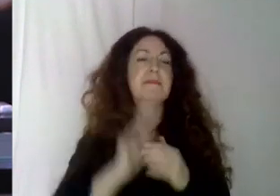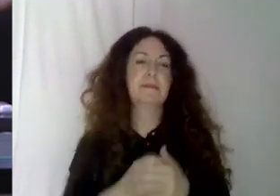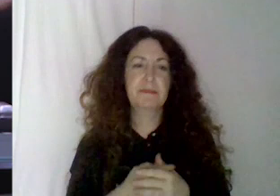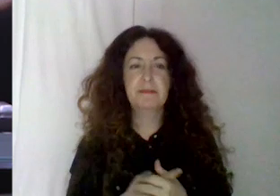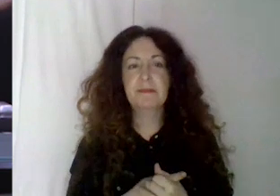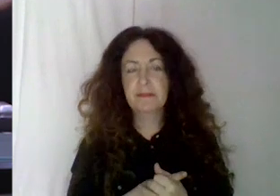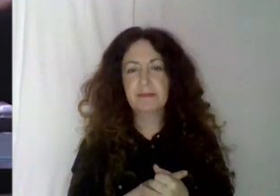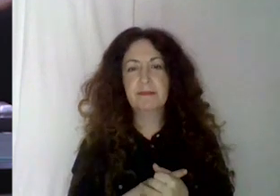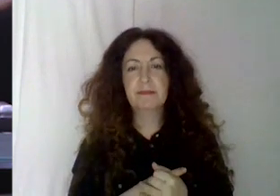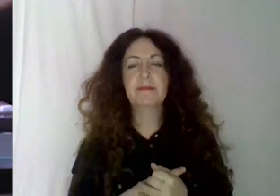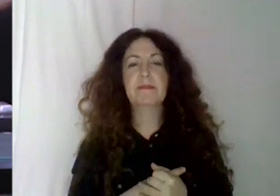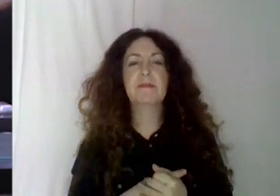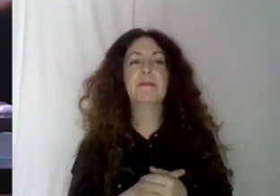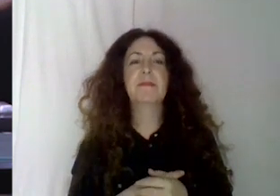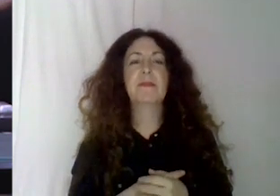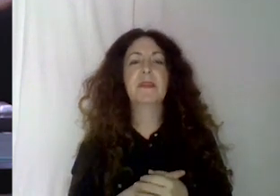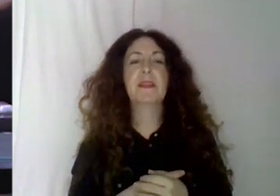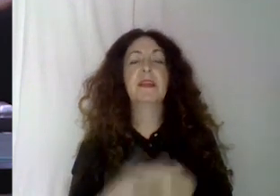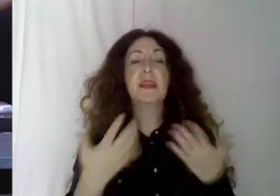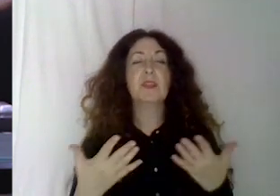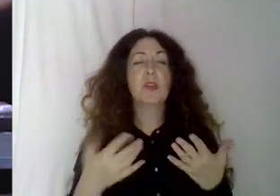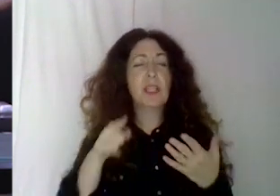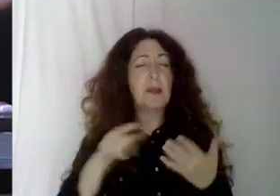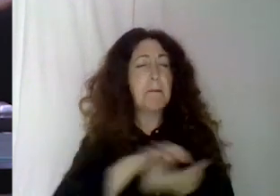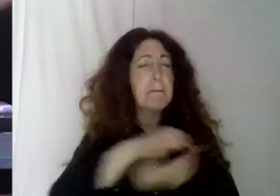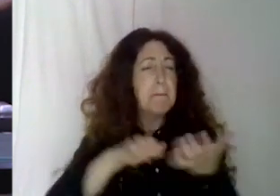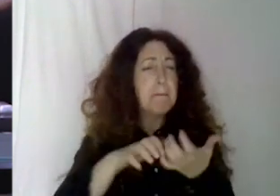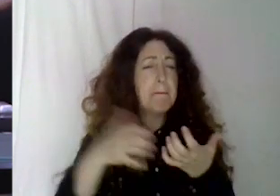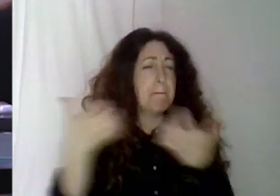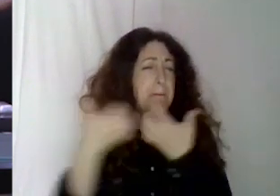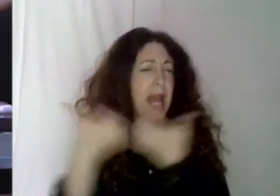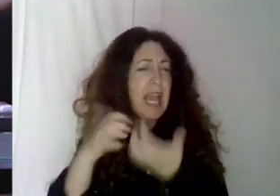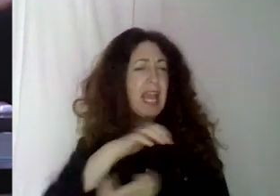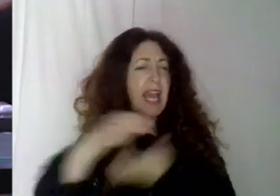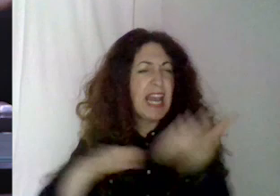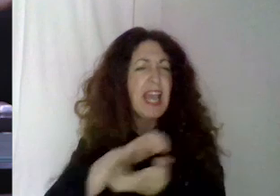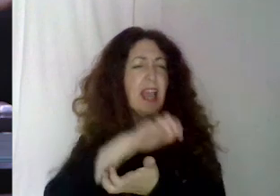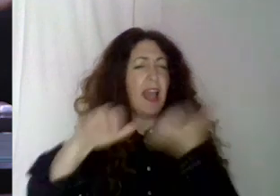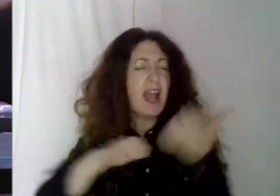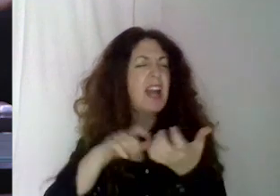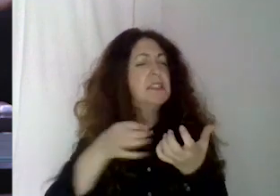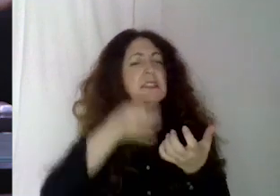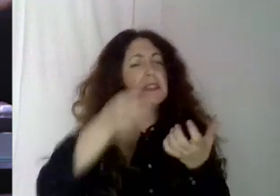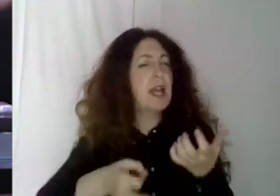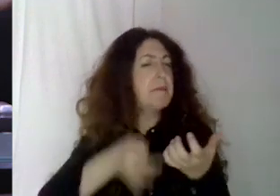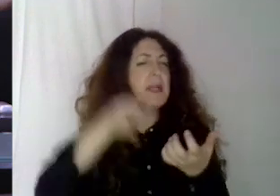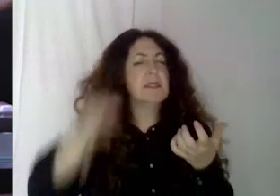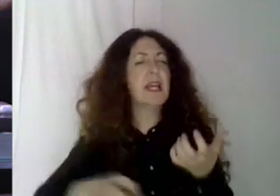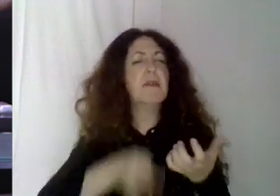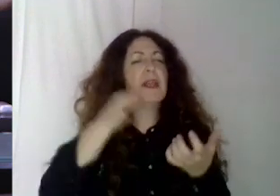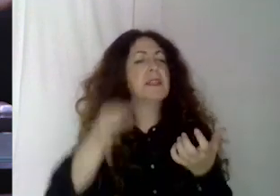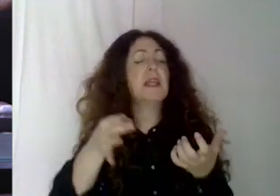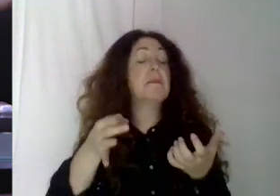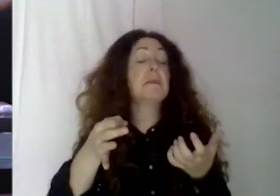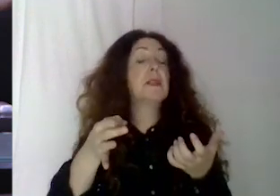rango de los tejedores en Holanda, el gremio de los tejedores y de los pintores era exactamente el mismo y tenían la